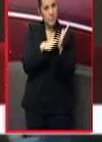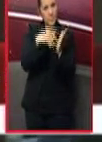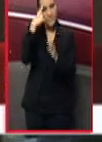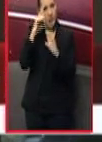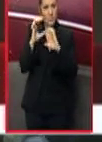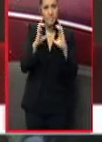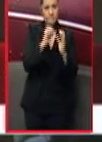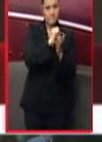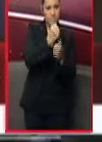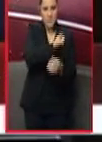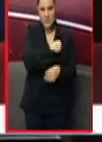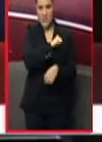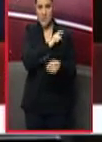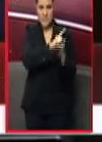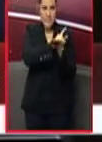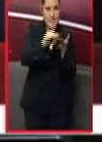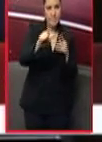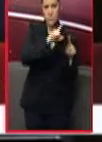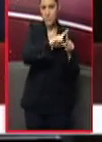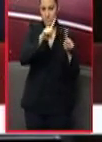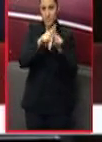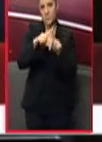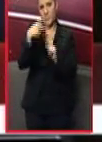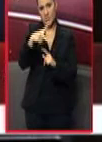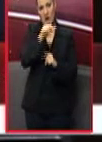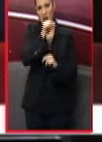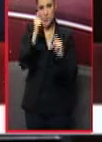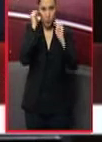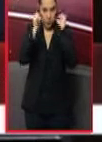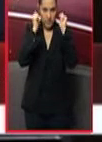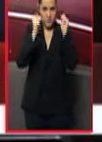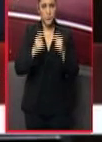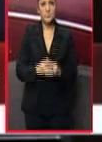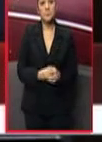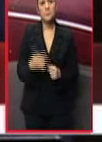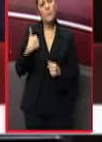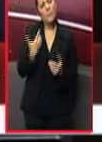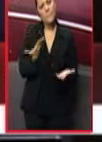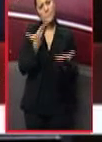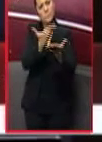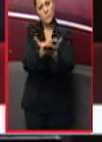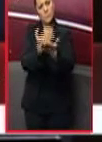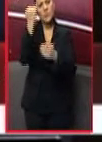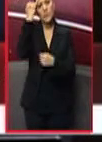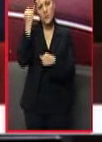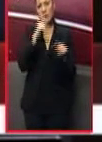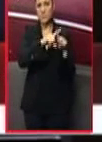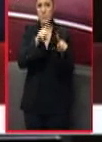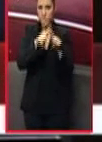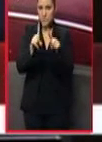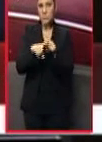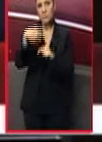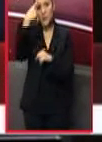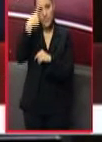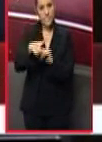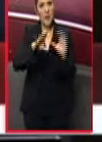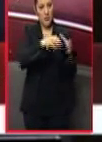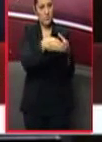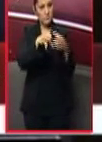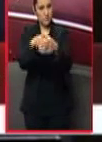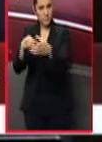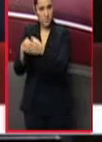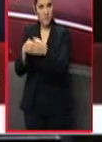turística. Propone establecer una serie de medidas de coordinación entre los despachos